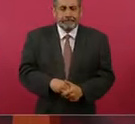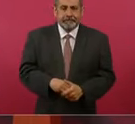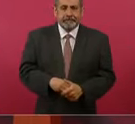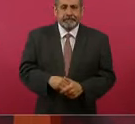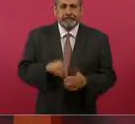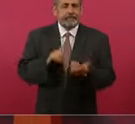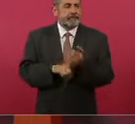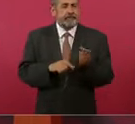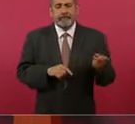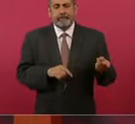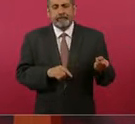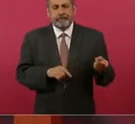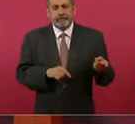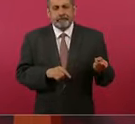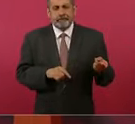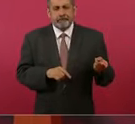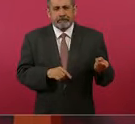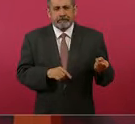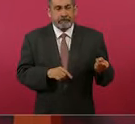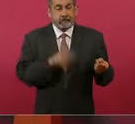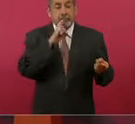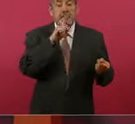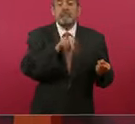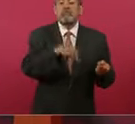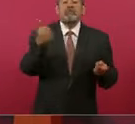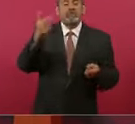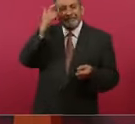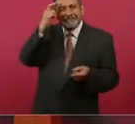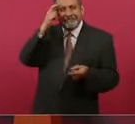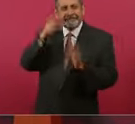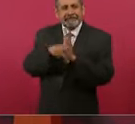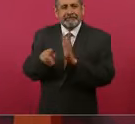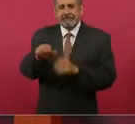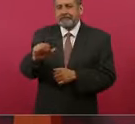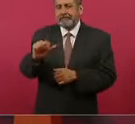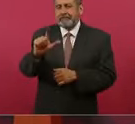estaba mejor el Alarma.